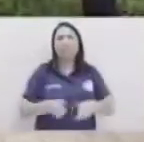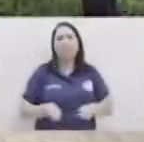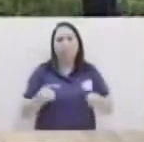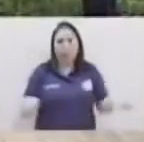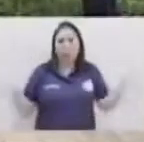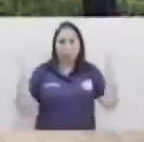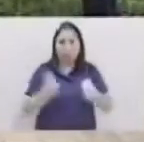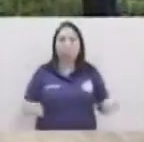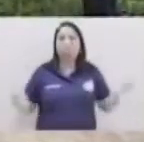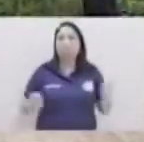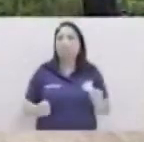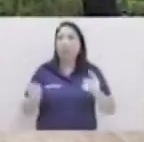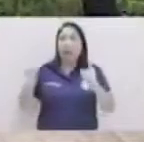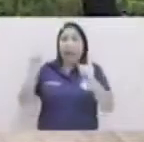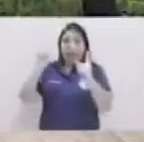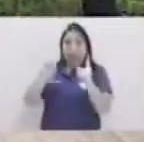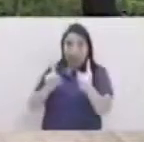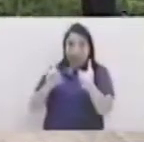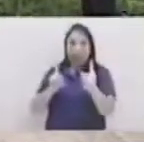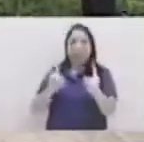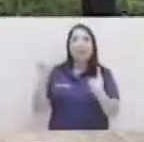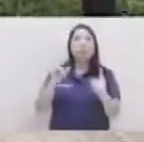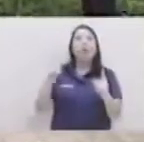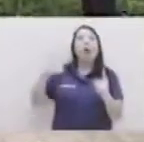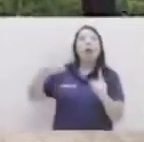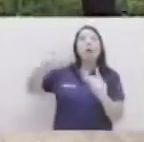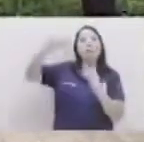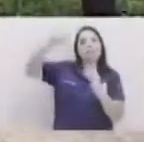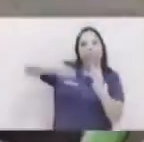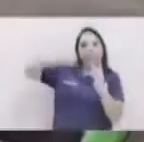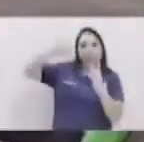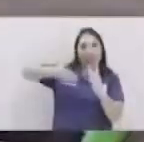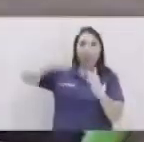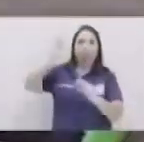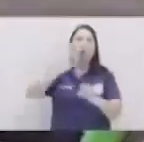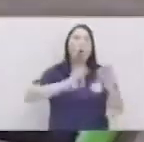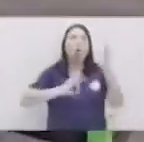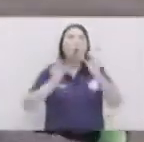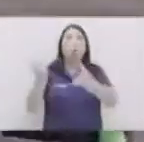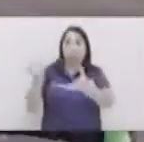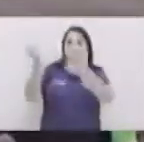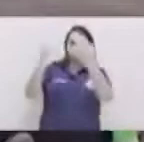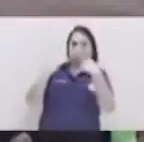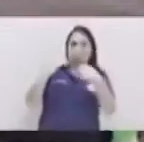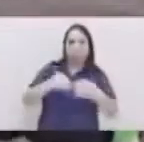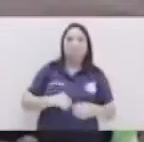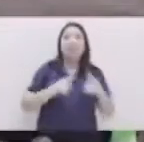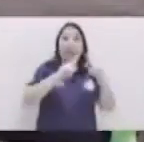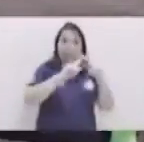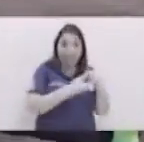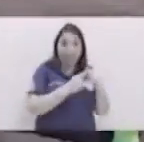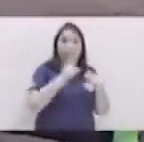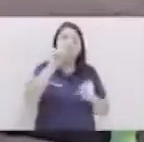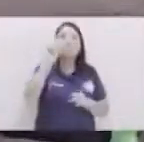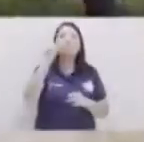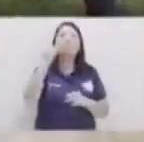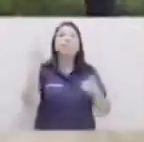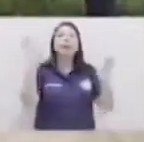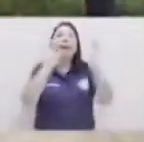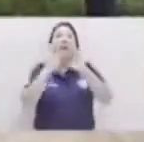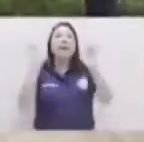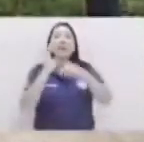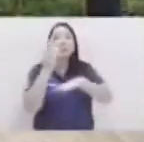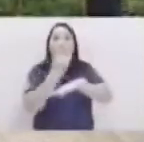profesor de atrás será la pared o será el que va a recibir el balón. Inicio. ¿Te recuerdas del primer ejercicio